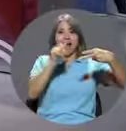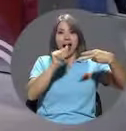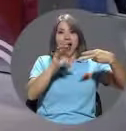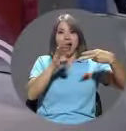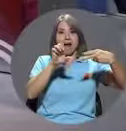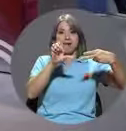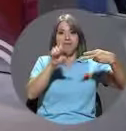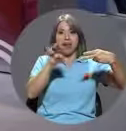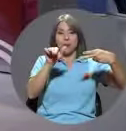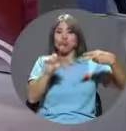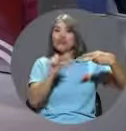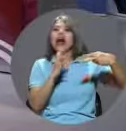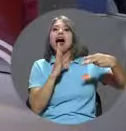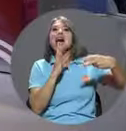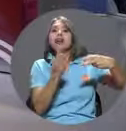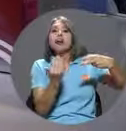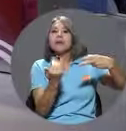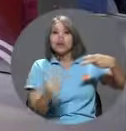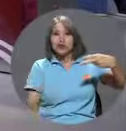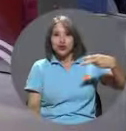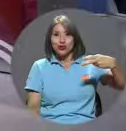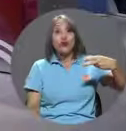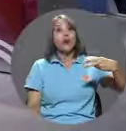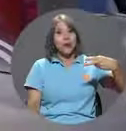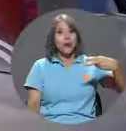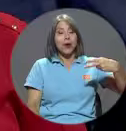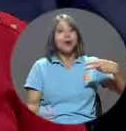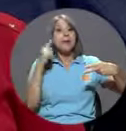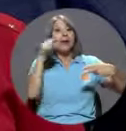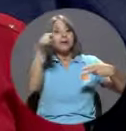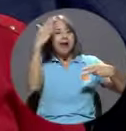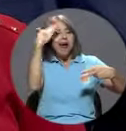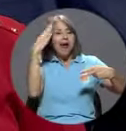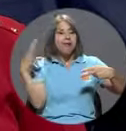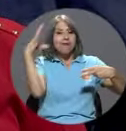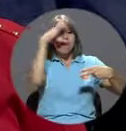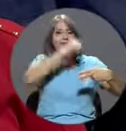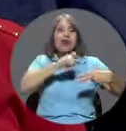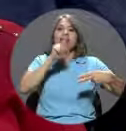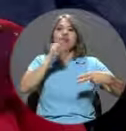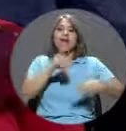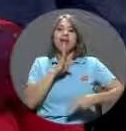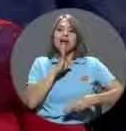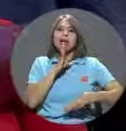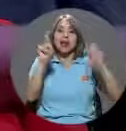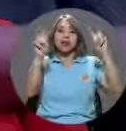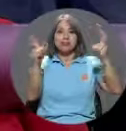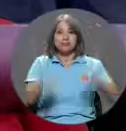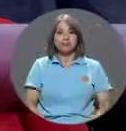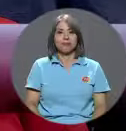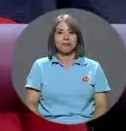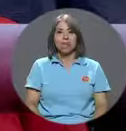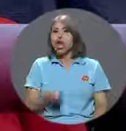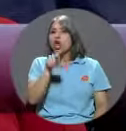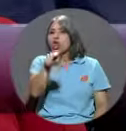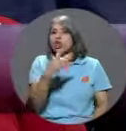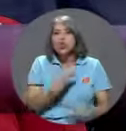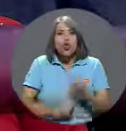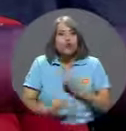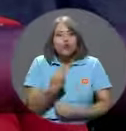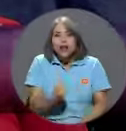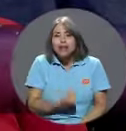hashtag Hablemos. Hablemos, ese, exacto. Ese es como la premisa, a que se tenga conciencia de que es un tema que hay que hablarlo.